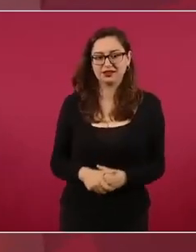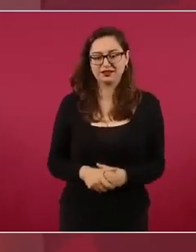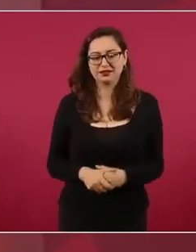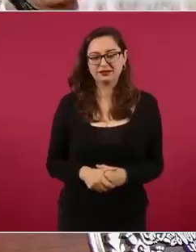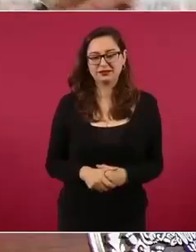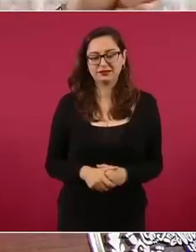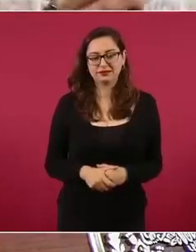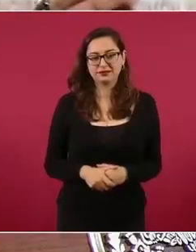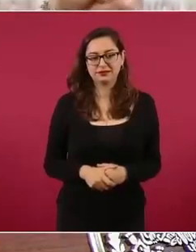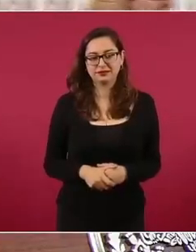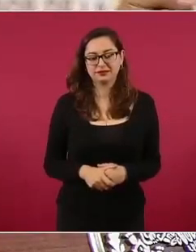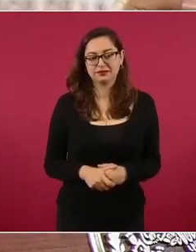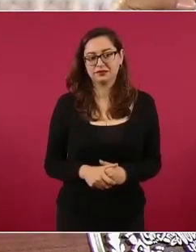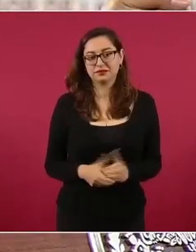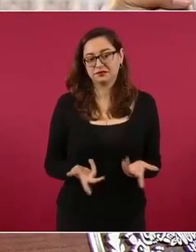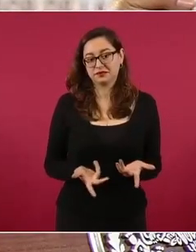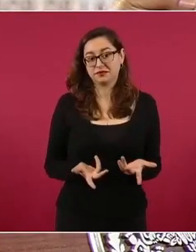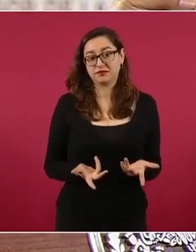de estos órganos